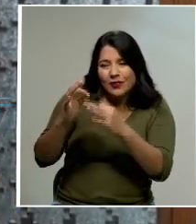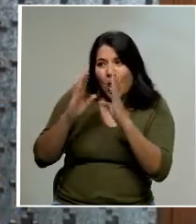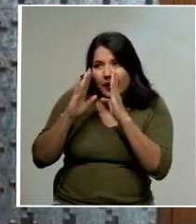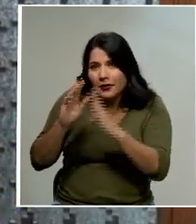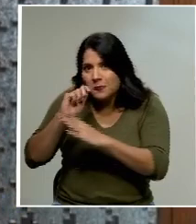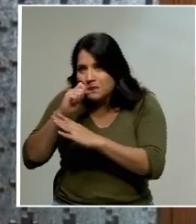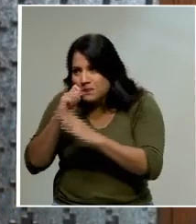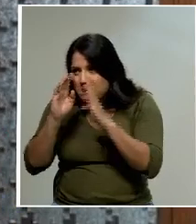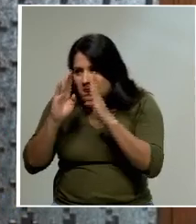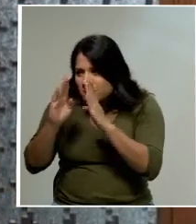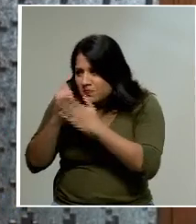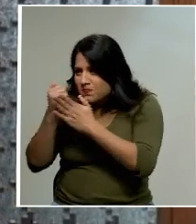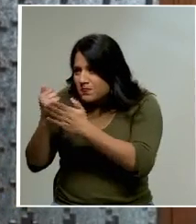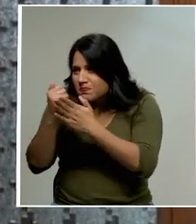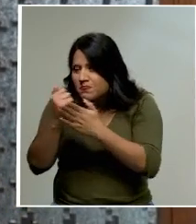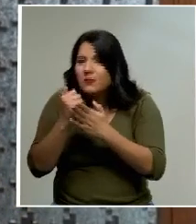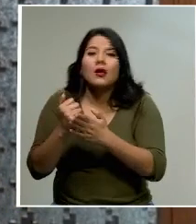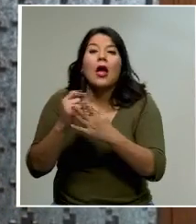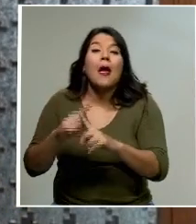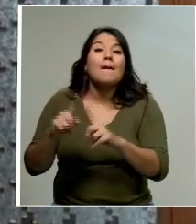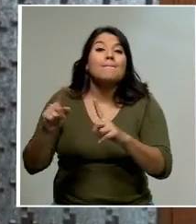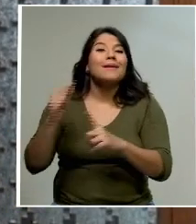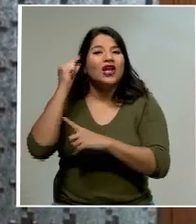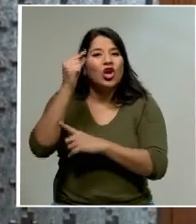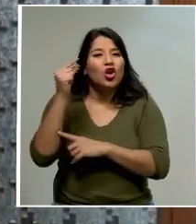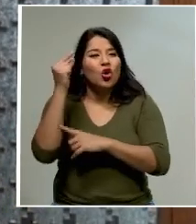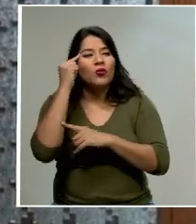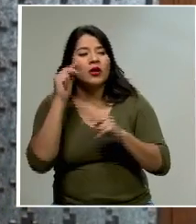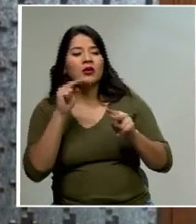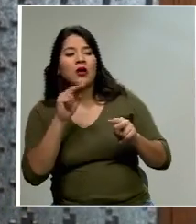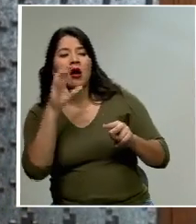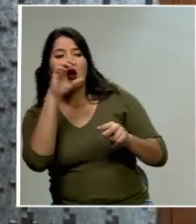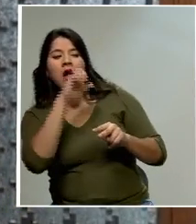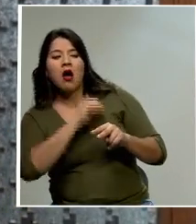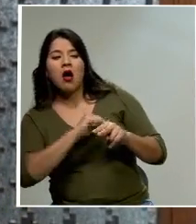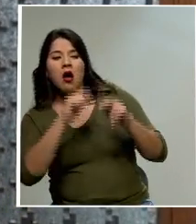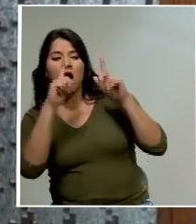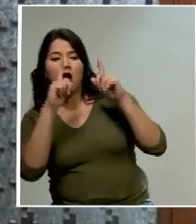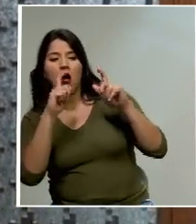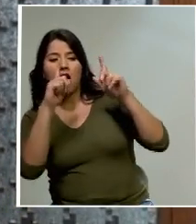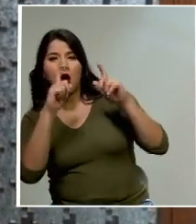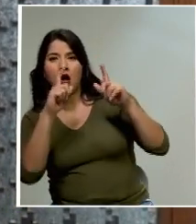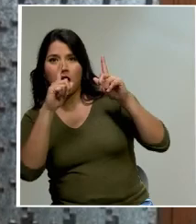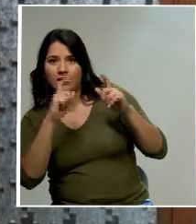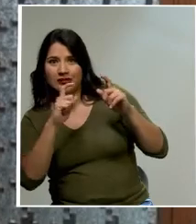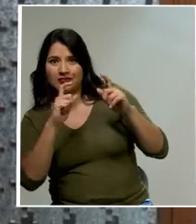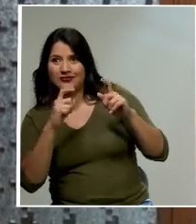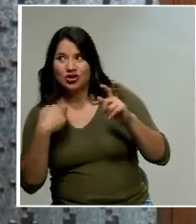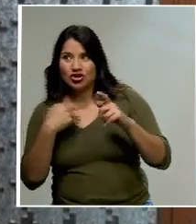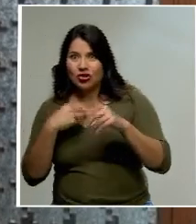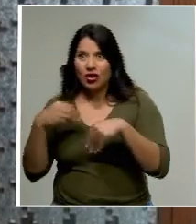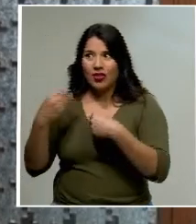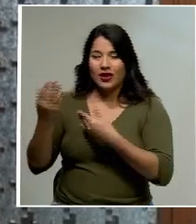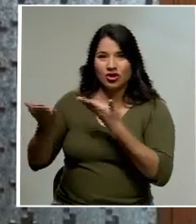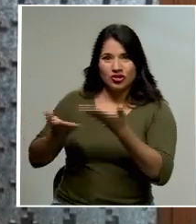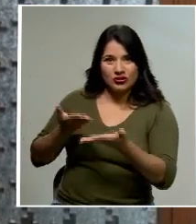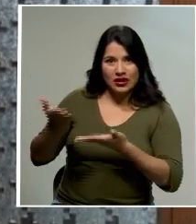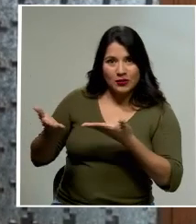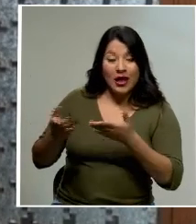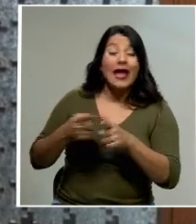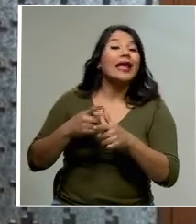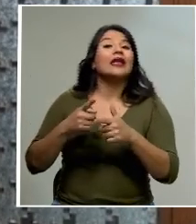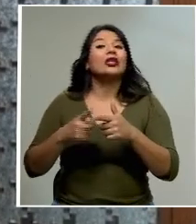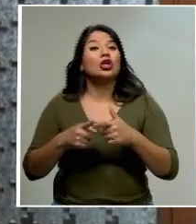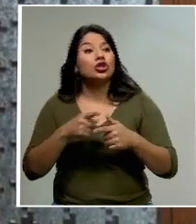embargo, el gobierno nos fotografiaba dando nuestro servicio y fuimos subidos en el